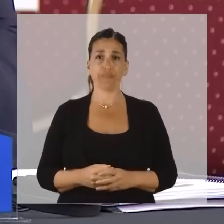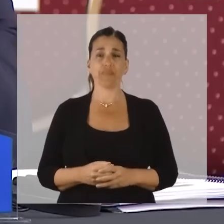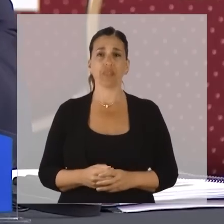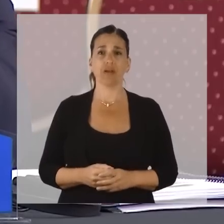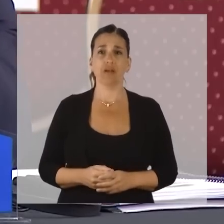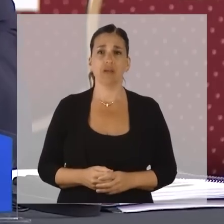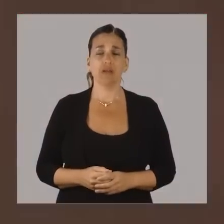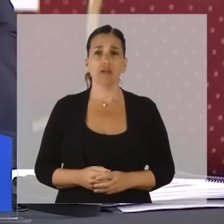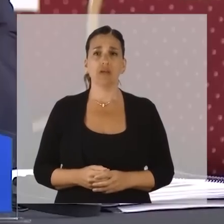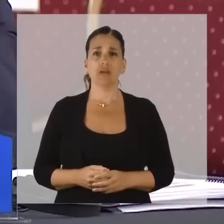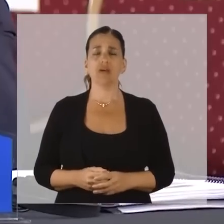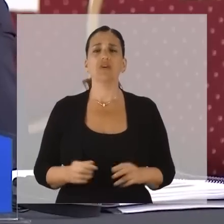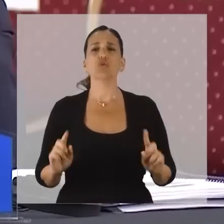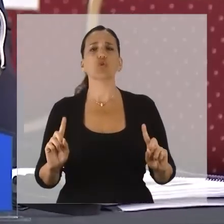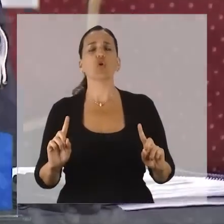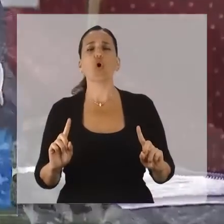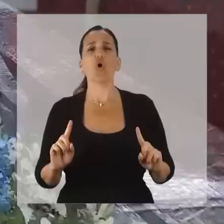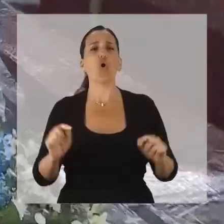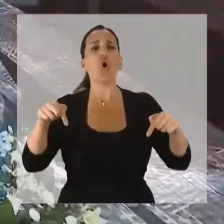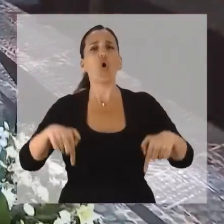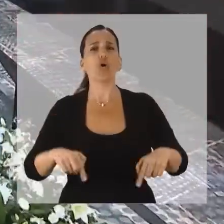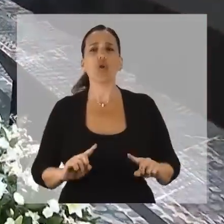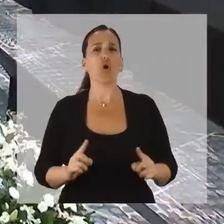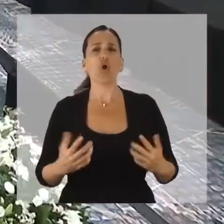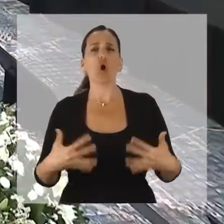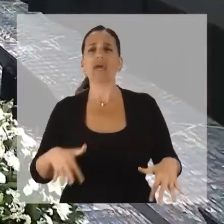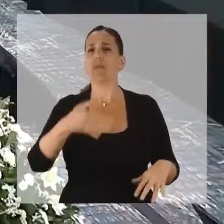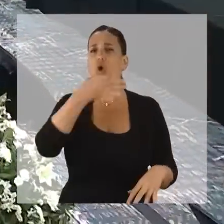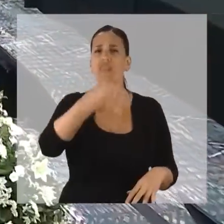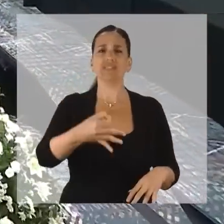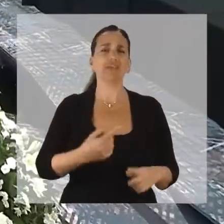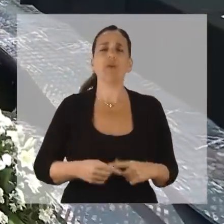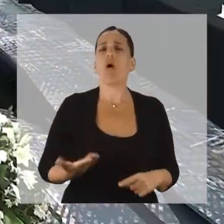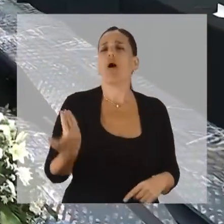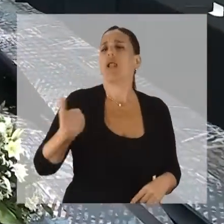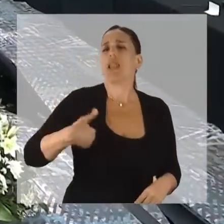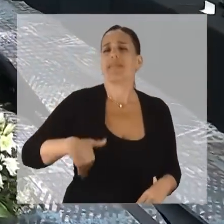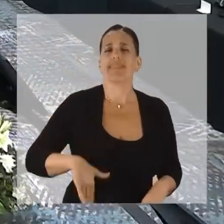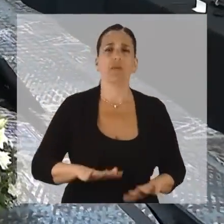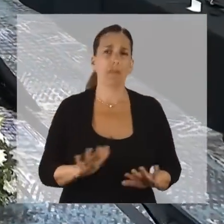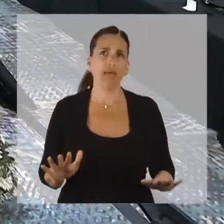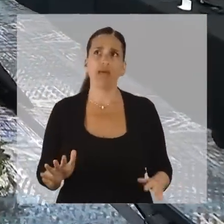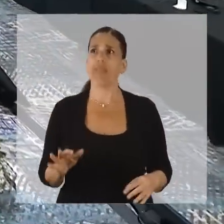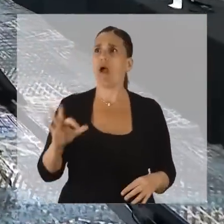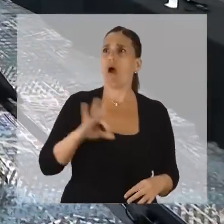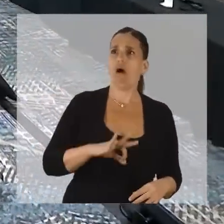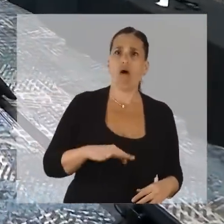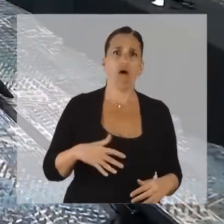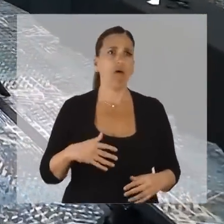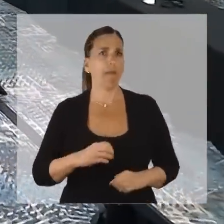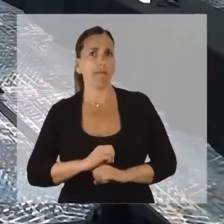no no venimos Hoy acá con discursos de de Lamento no venimos a lamentarnos